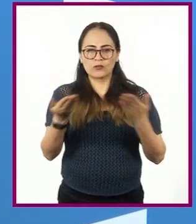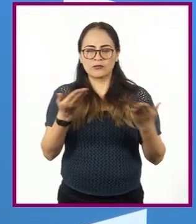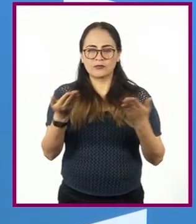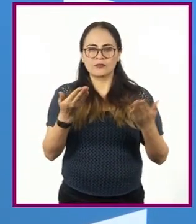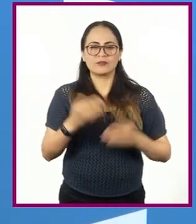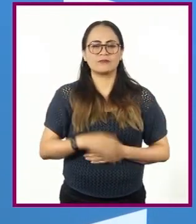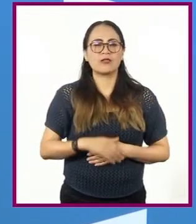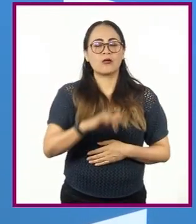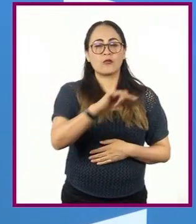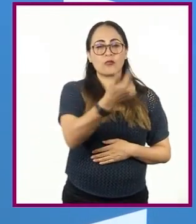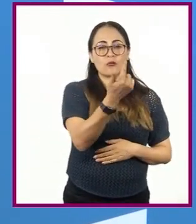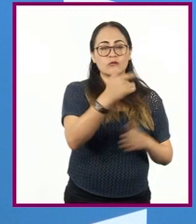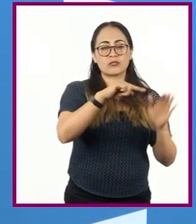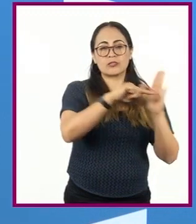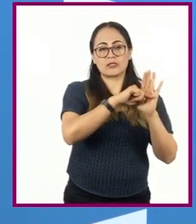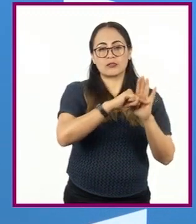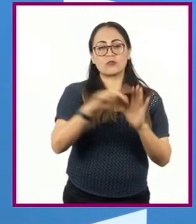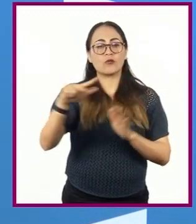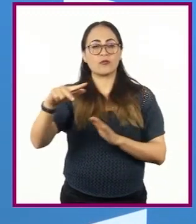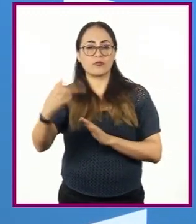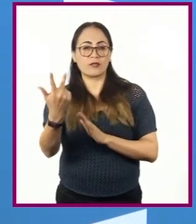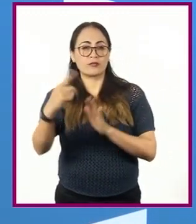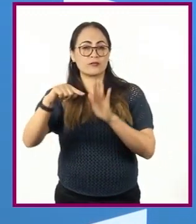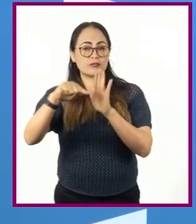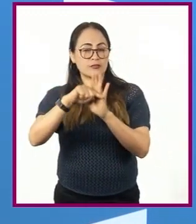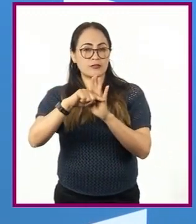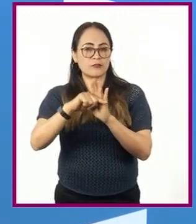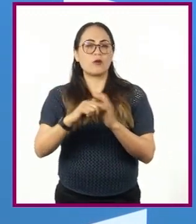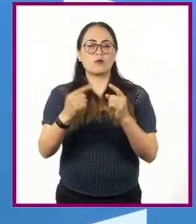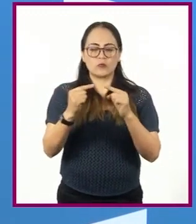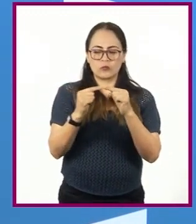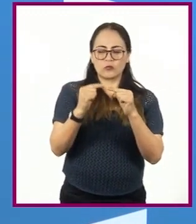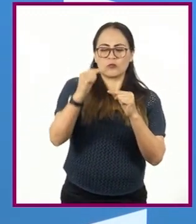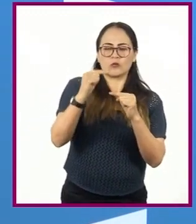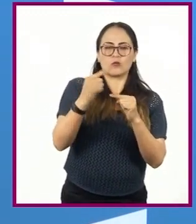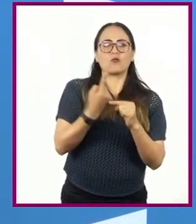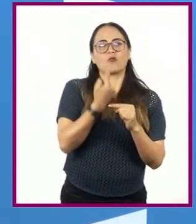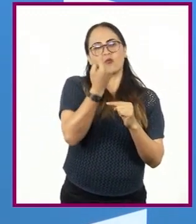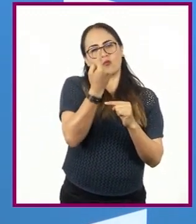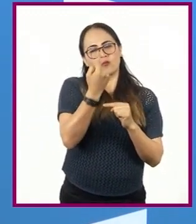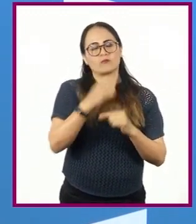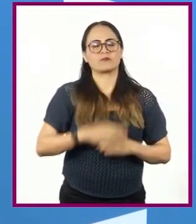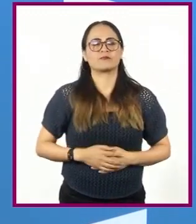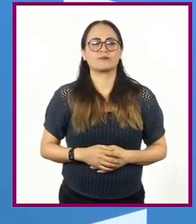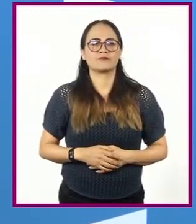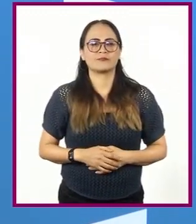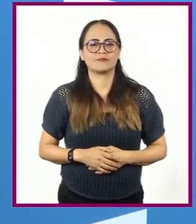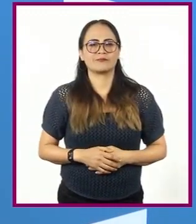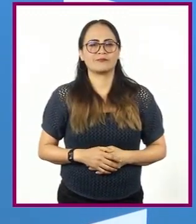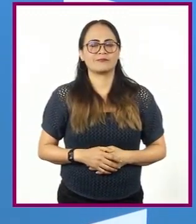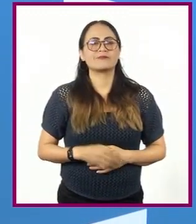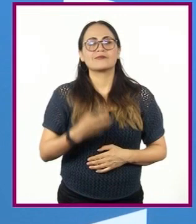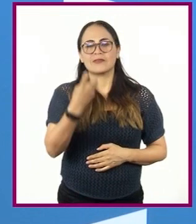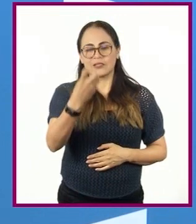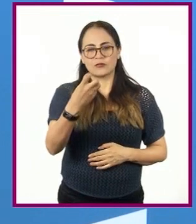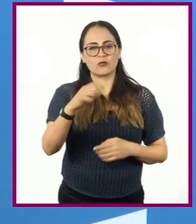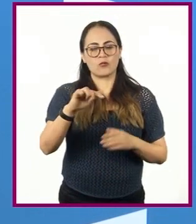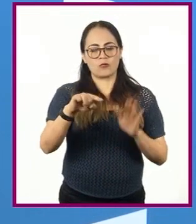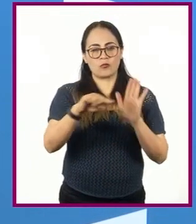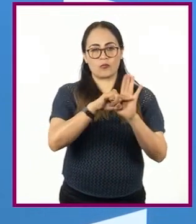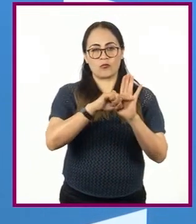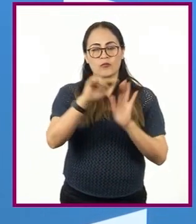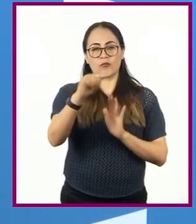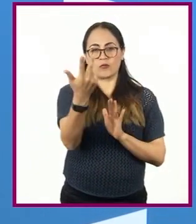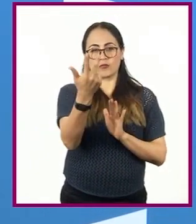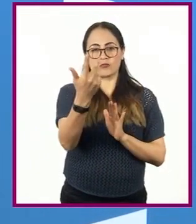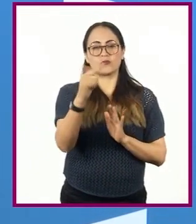numéricas 12 negativo y 13 negativo, hay una diferencia de 1 entre ellas. Sabemos que 12 negativo